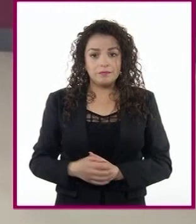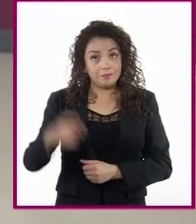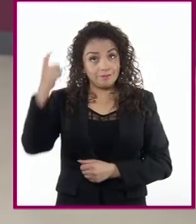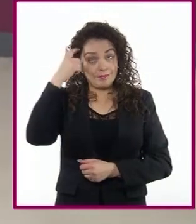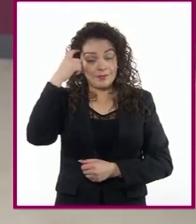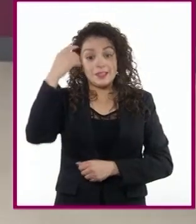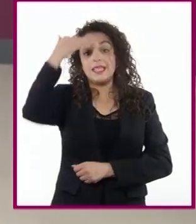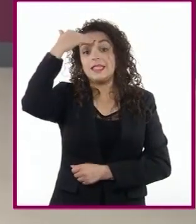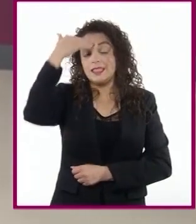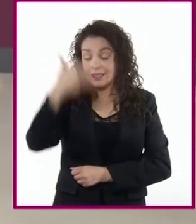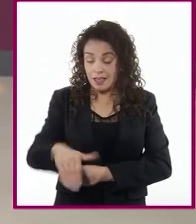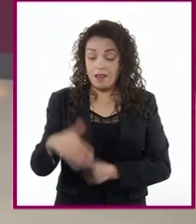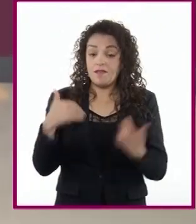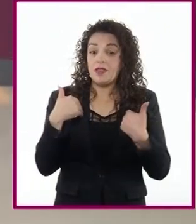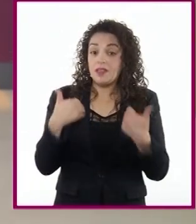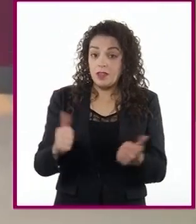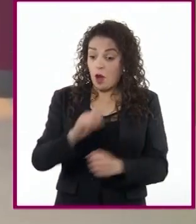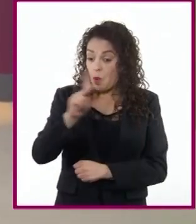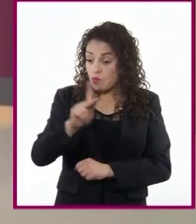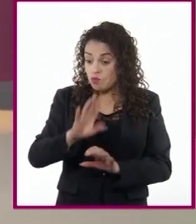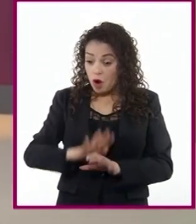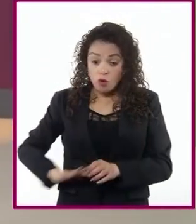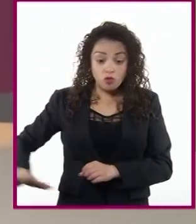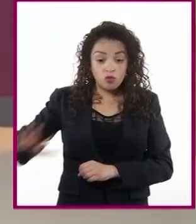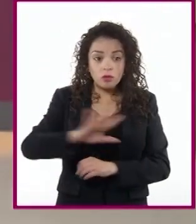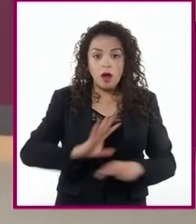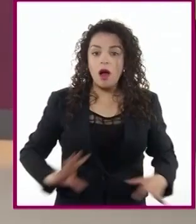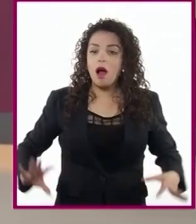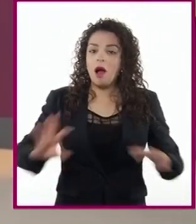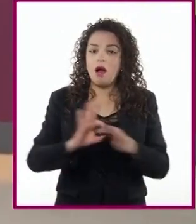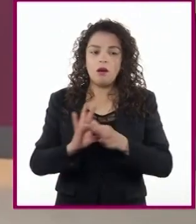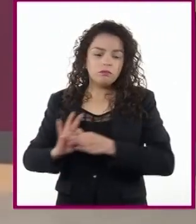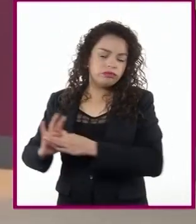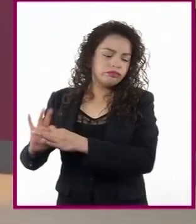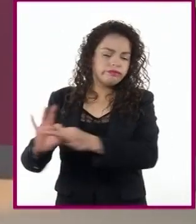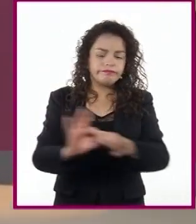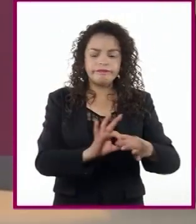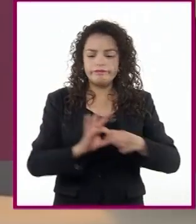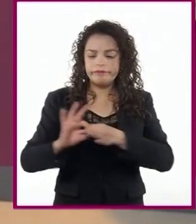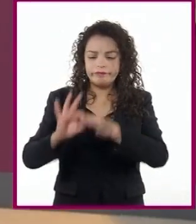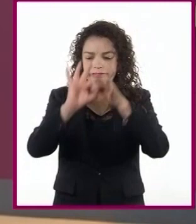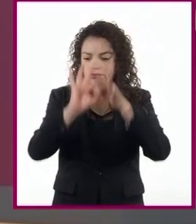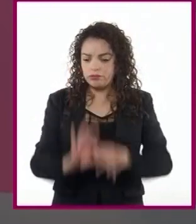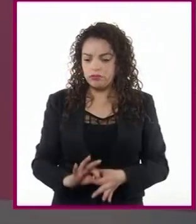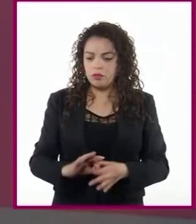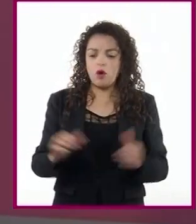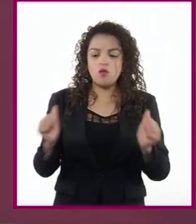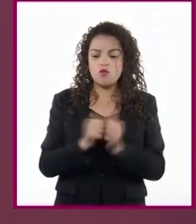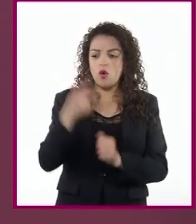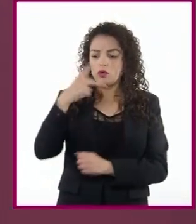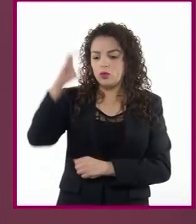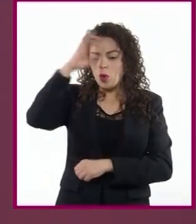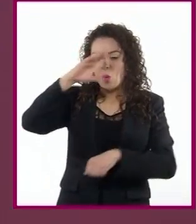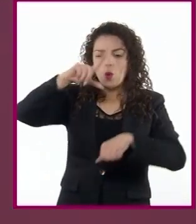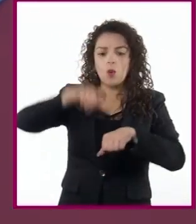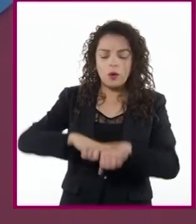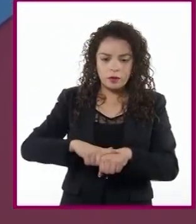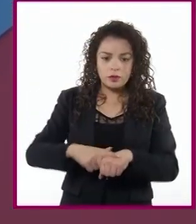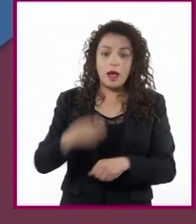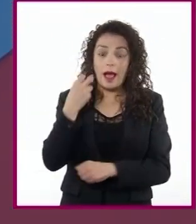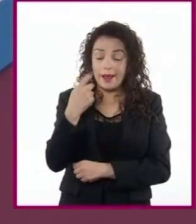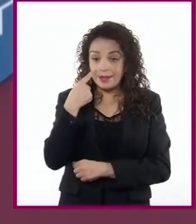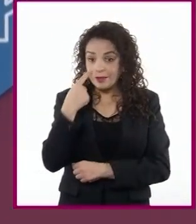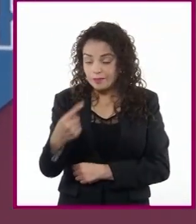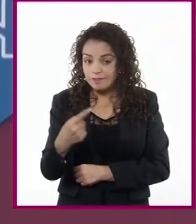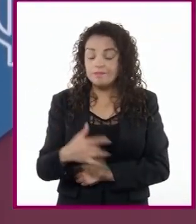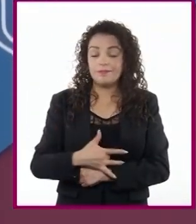conscientes de que todos los pueblos están unidos por estrechos lazos y sus culturas configuran un patrimonio común y observando con preocupación